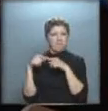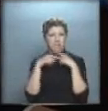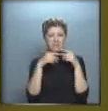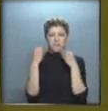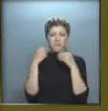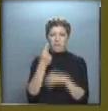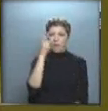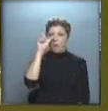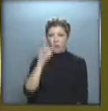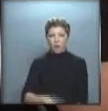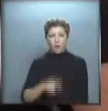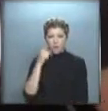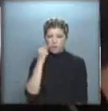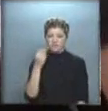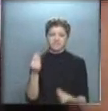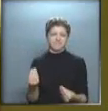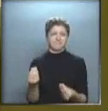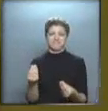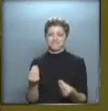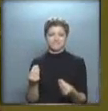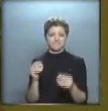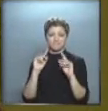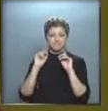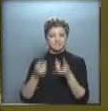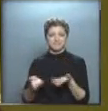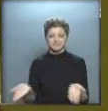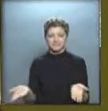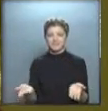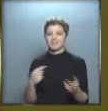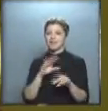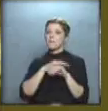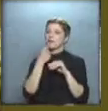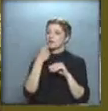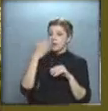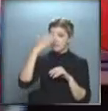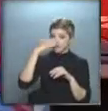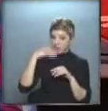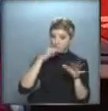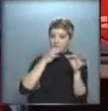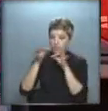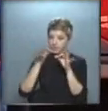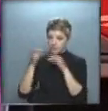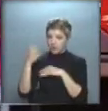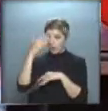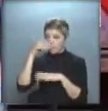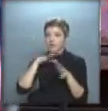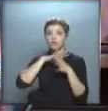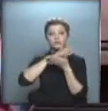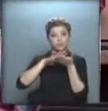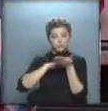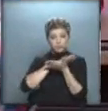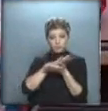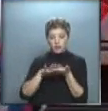seguí el juego. Pero más allá de pensar que es absurdo y demás, ¿volvieron a hablarse? ¿Hubo una